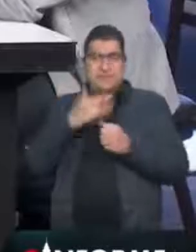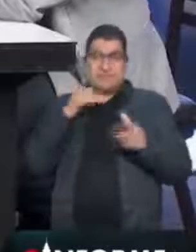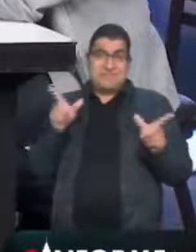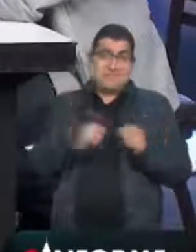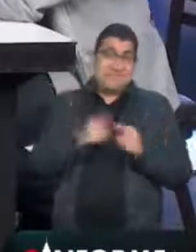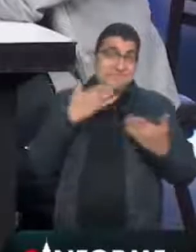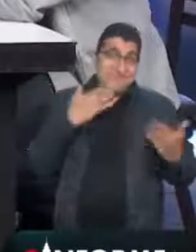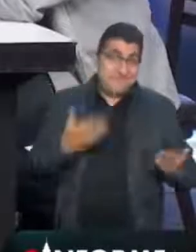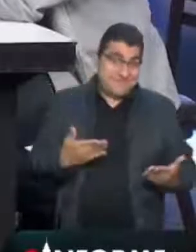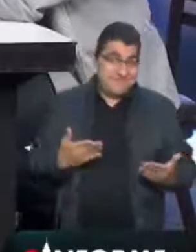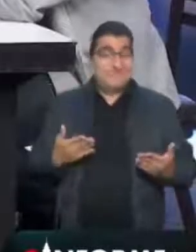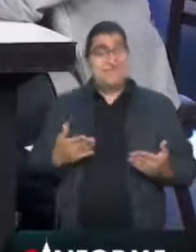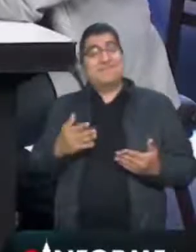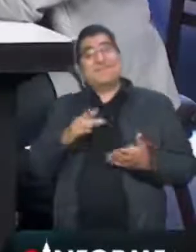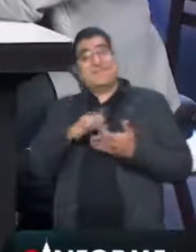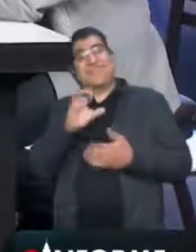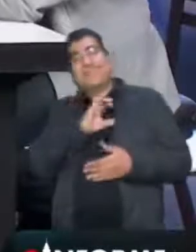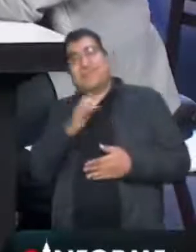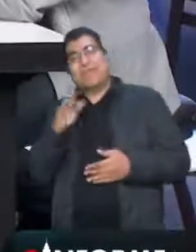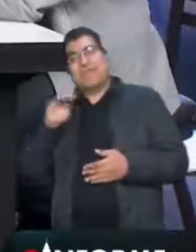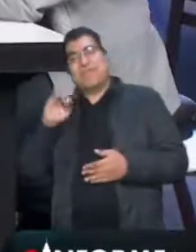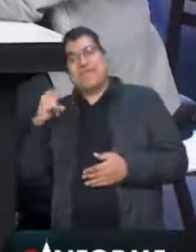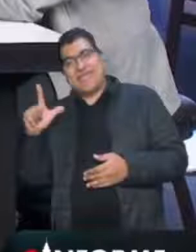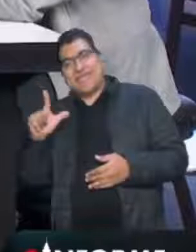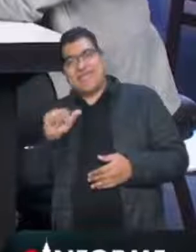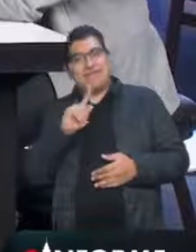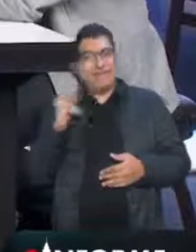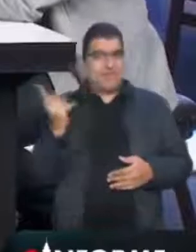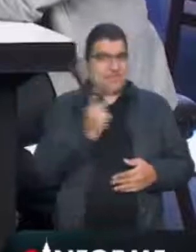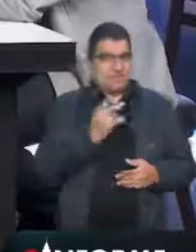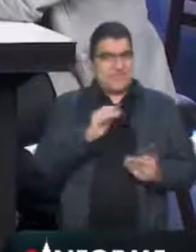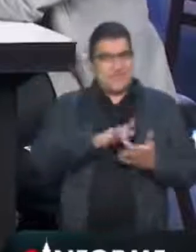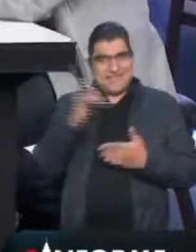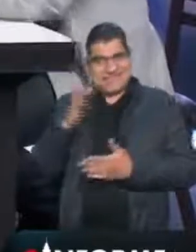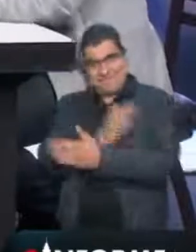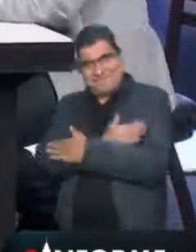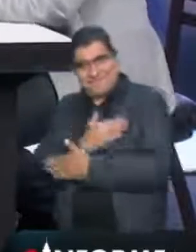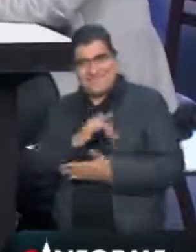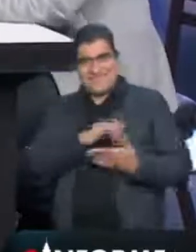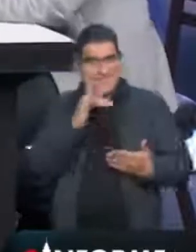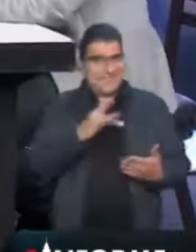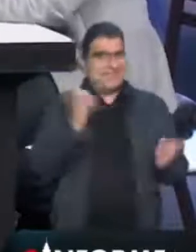Bueno, queridos Miguel, Alberto, muchas gracias. Muchísimas gracias. Nos vemos el próximo jueves.